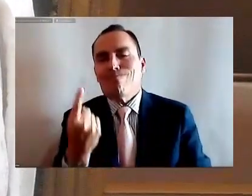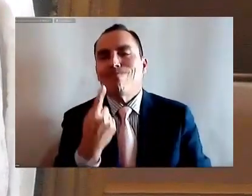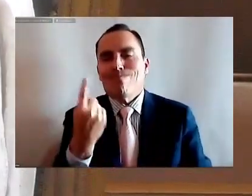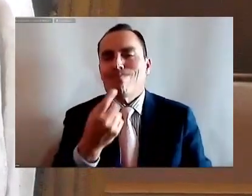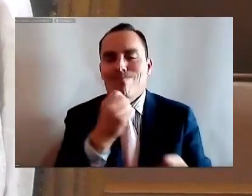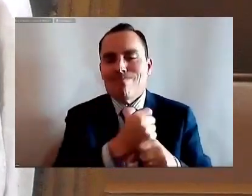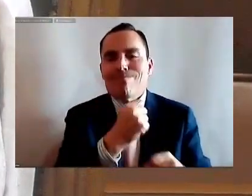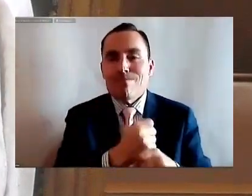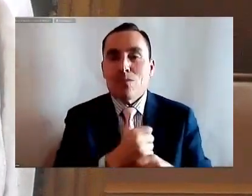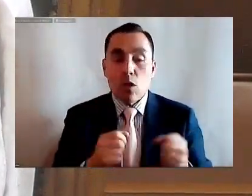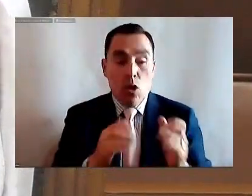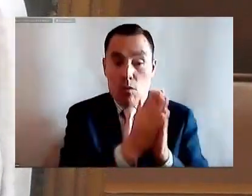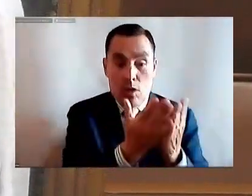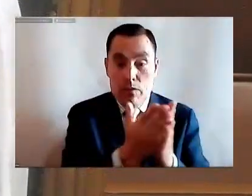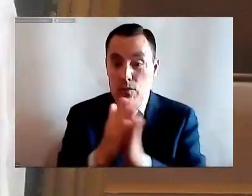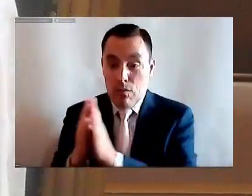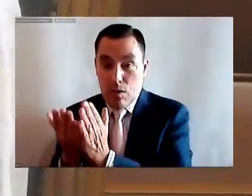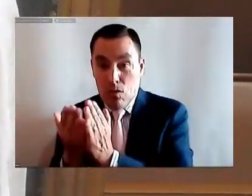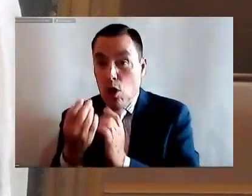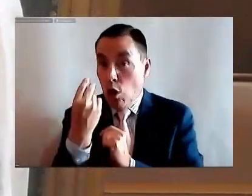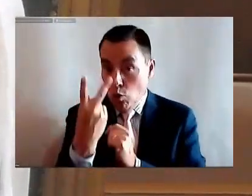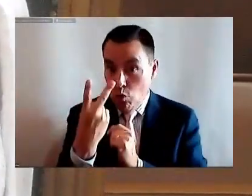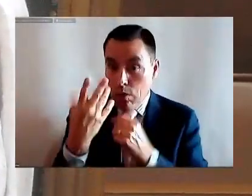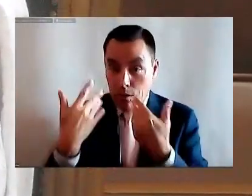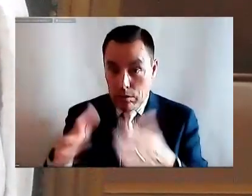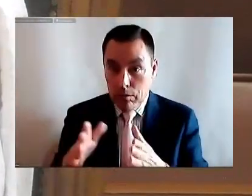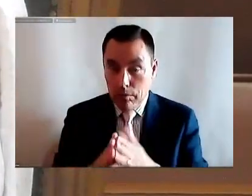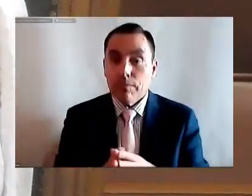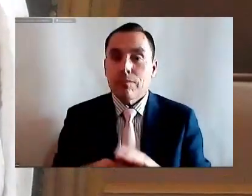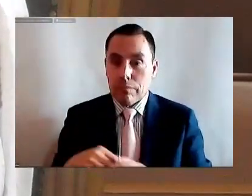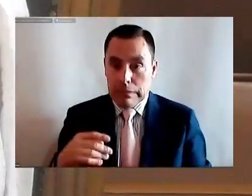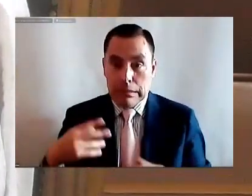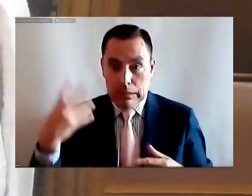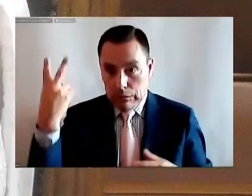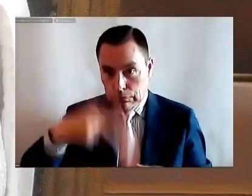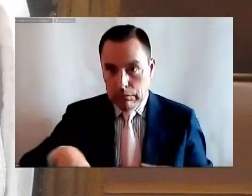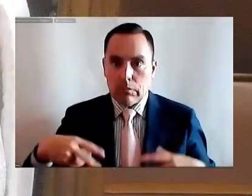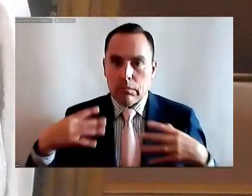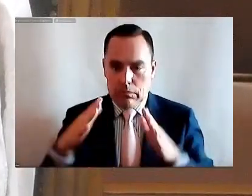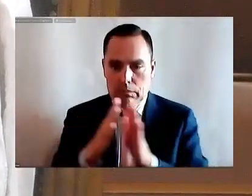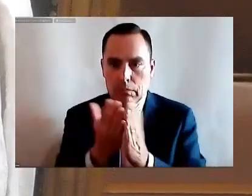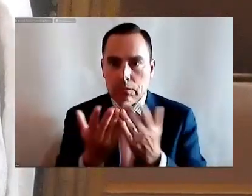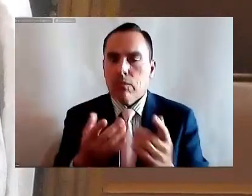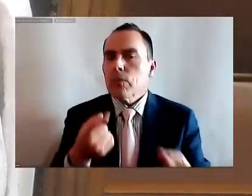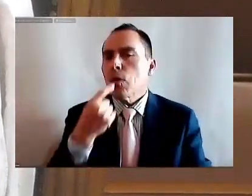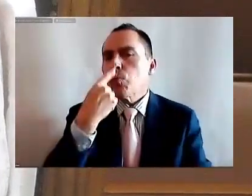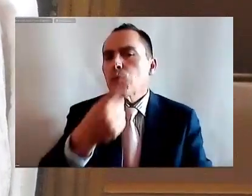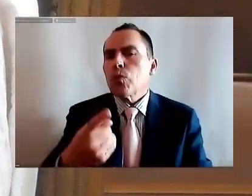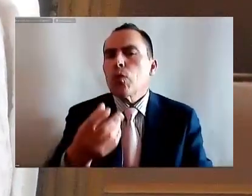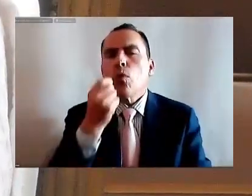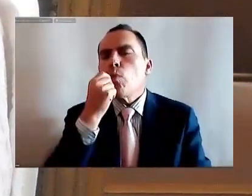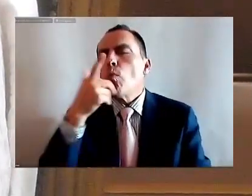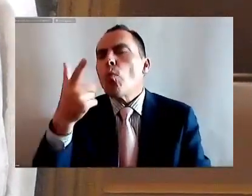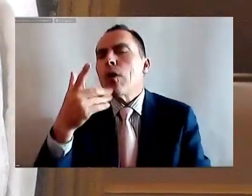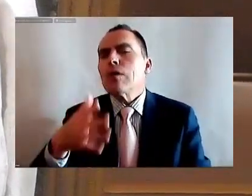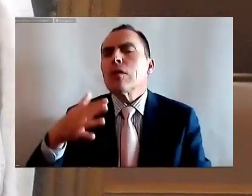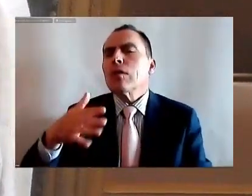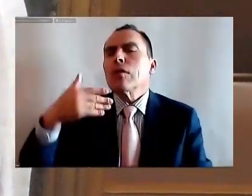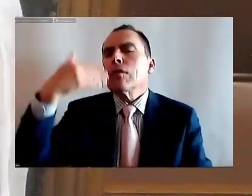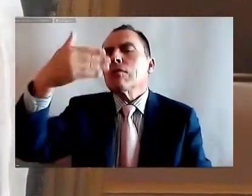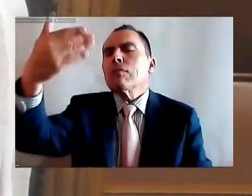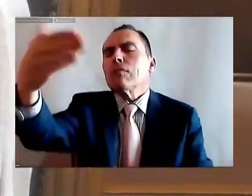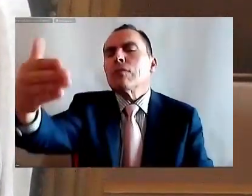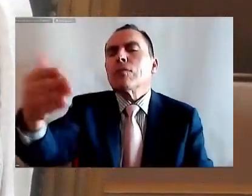autoras, la pregunta es la siguiente, que la pueden responder los dos. ¿Cuáles son los principales desafíos futuros del derecho laboral